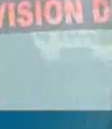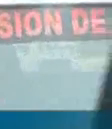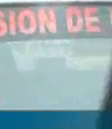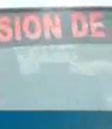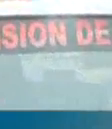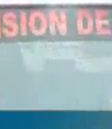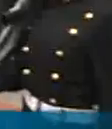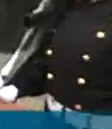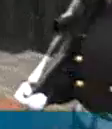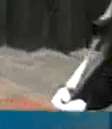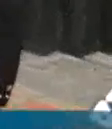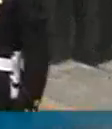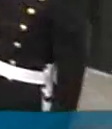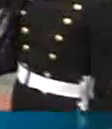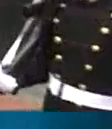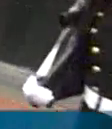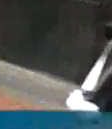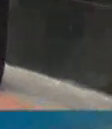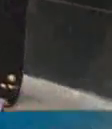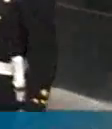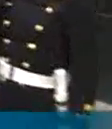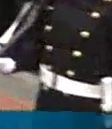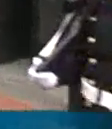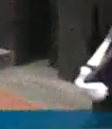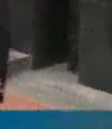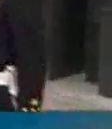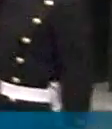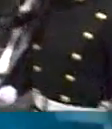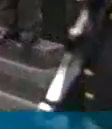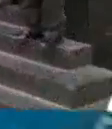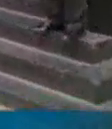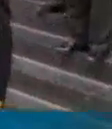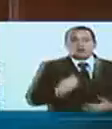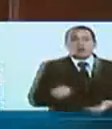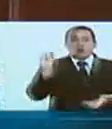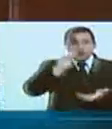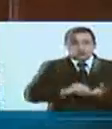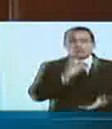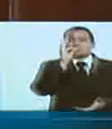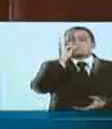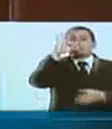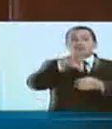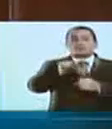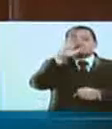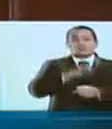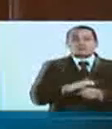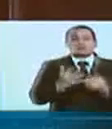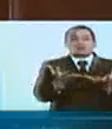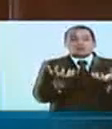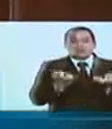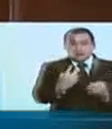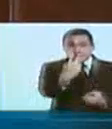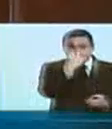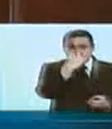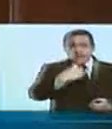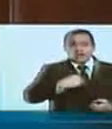valores igualitarios para hacerla legítima ante el pueblo. Y así será. Quiero que vean en mí a un